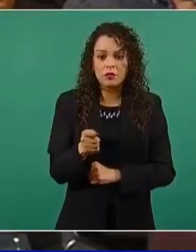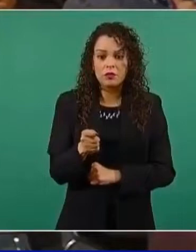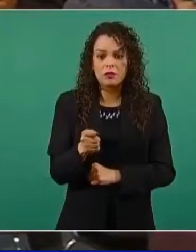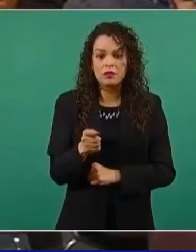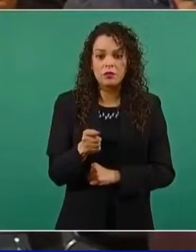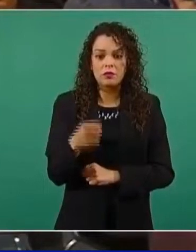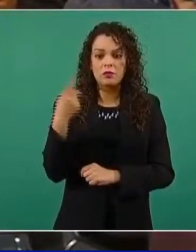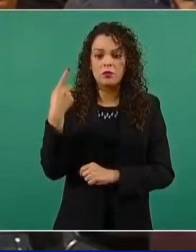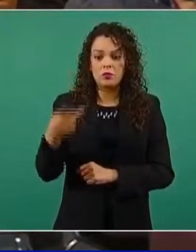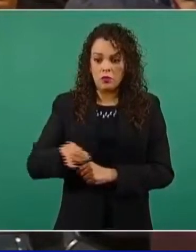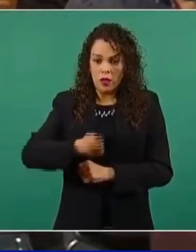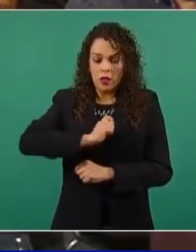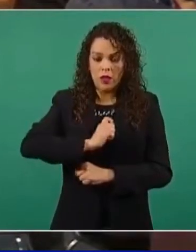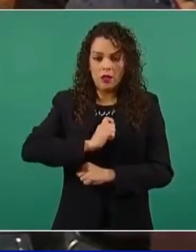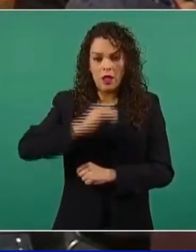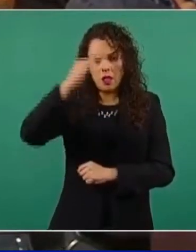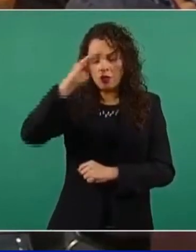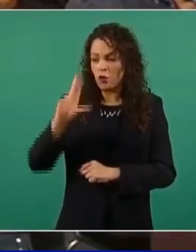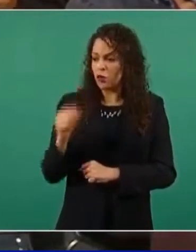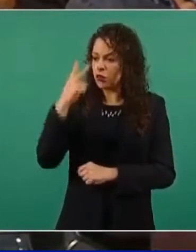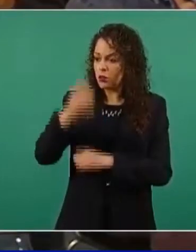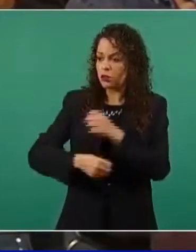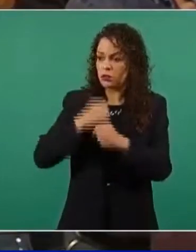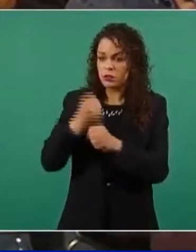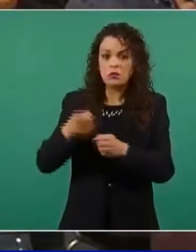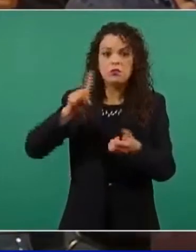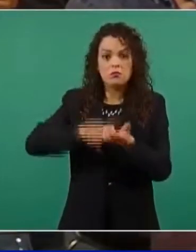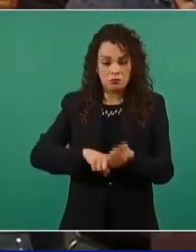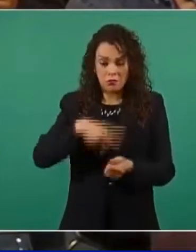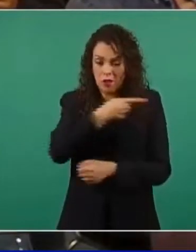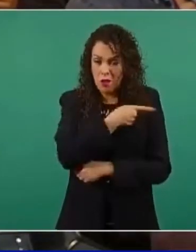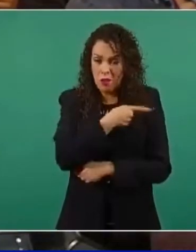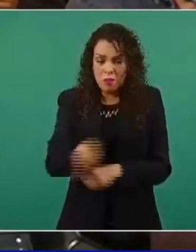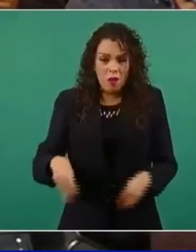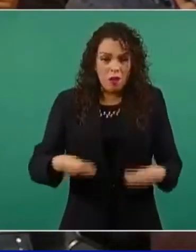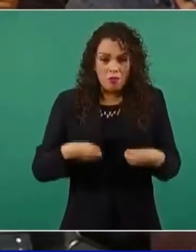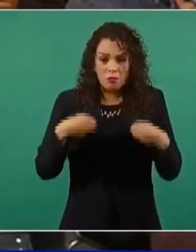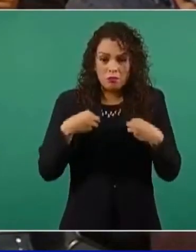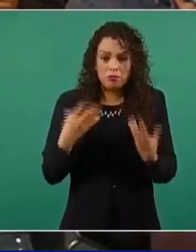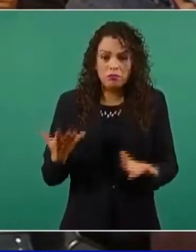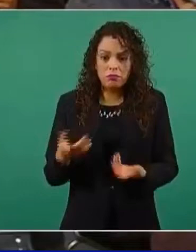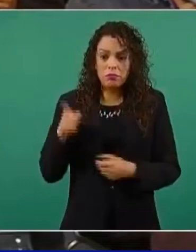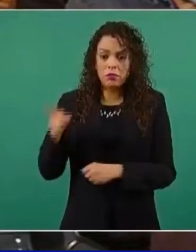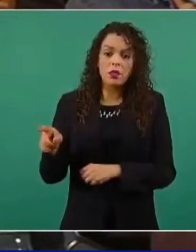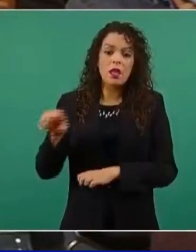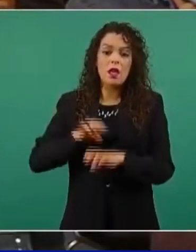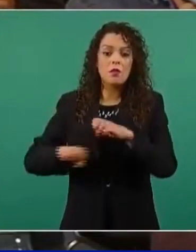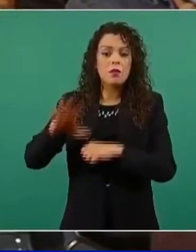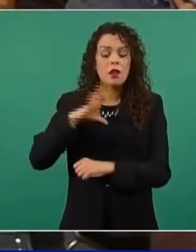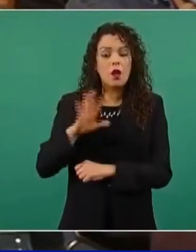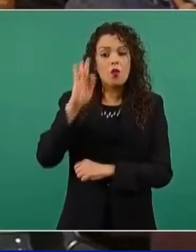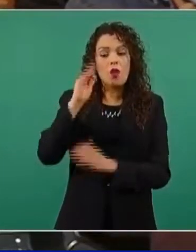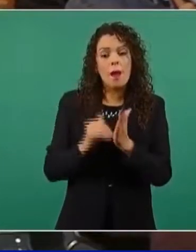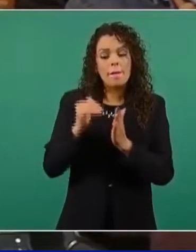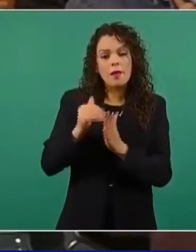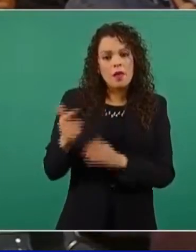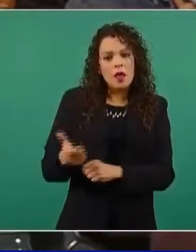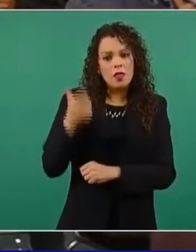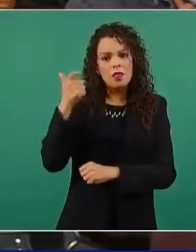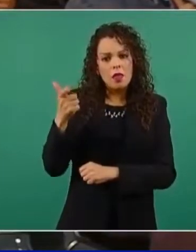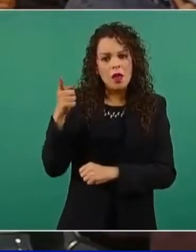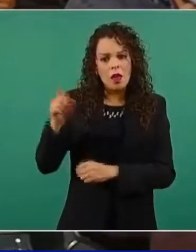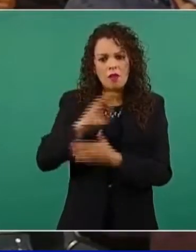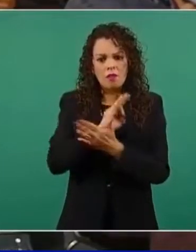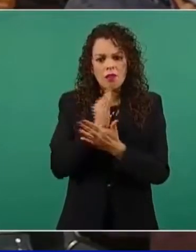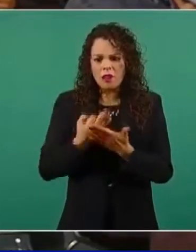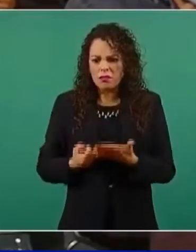de 82 años que vive en la pobreza y que tiene una empresa que ha facturado más de 40 millones de pesos. El señor